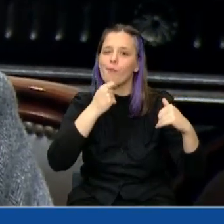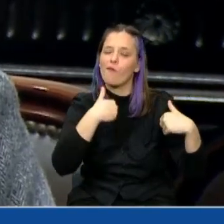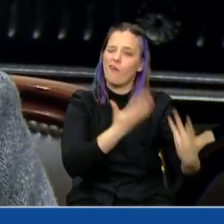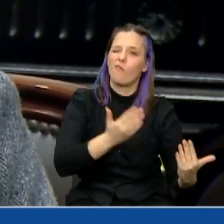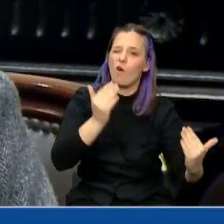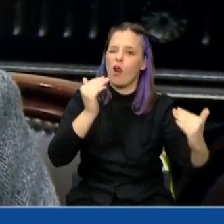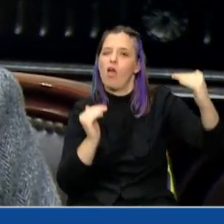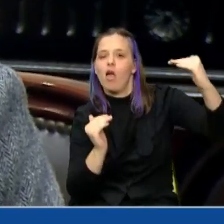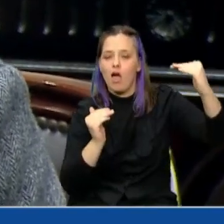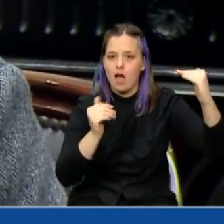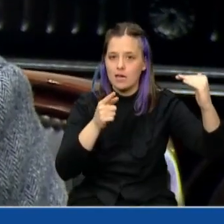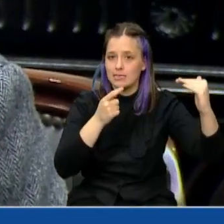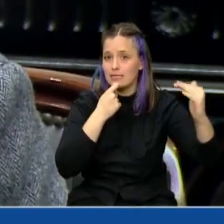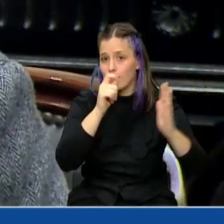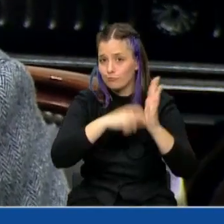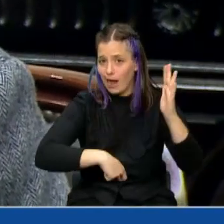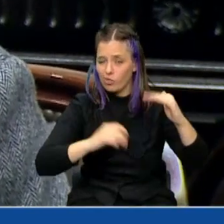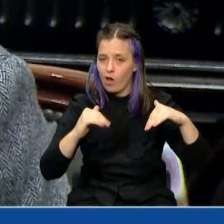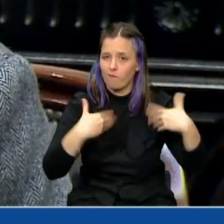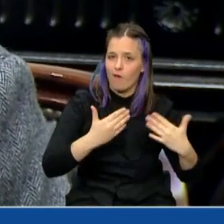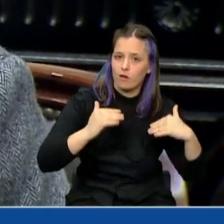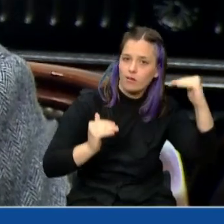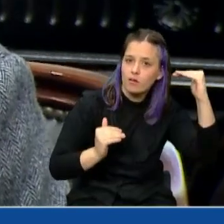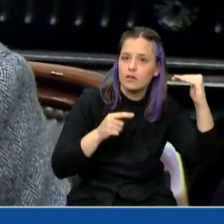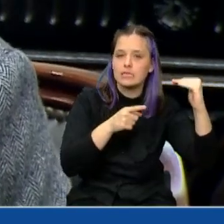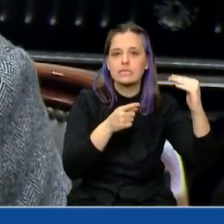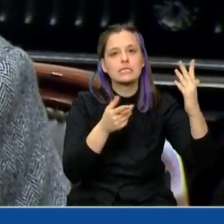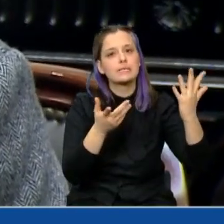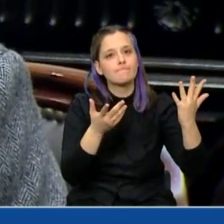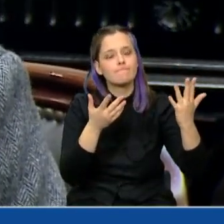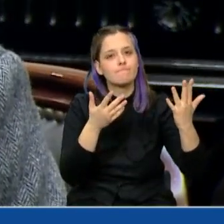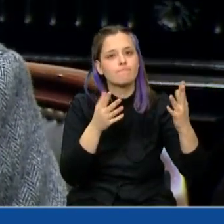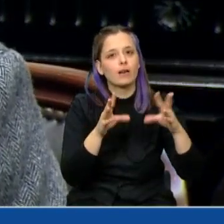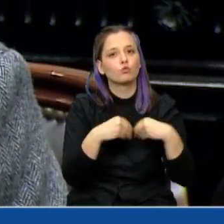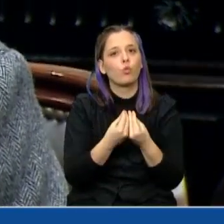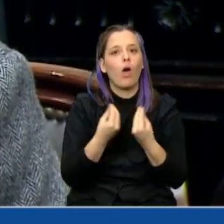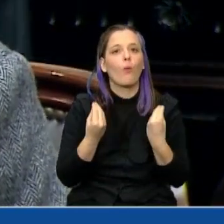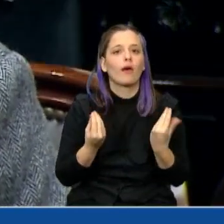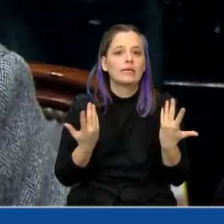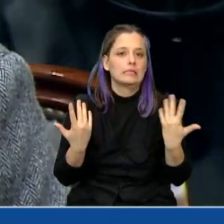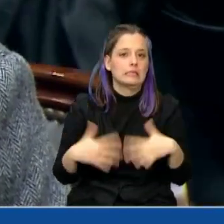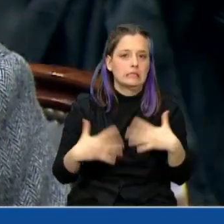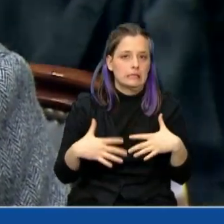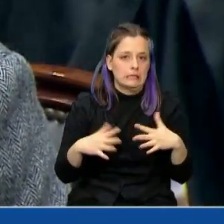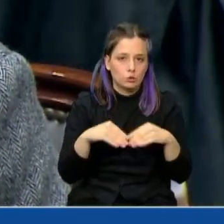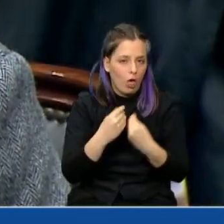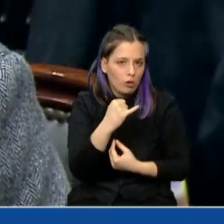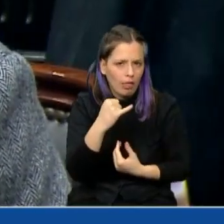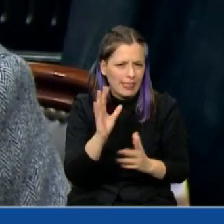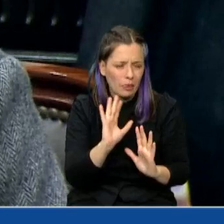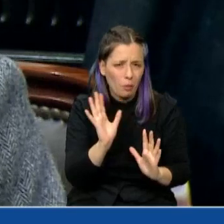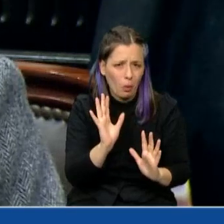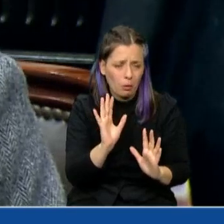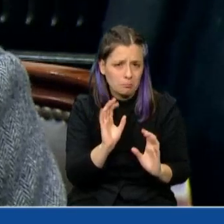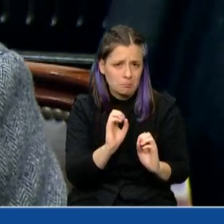involucradas en los contratos de locación, generalmente el resultado termina siendo negativo, termina